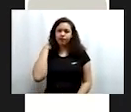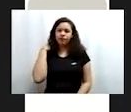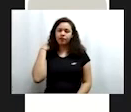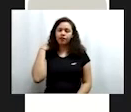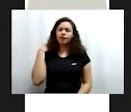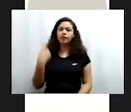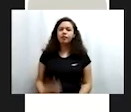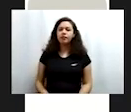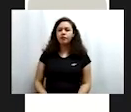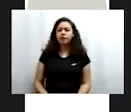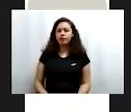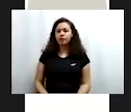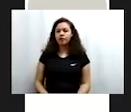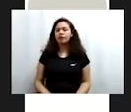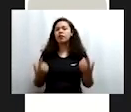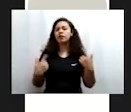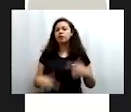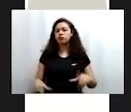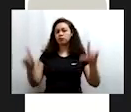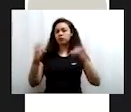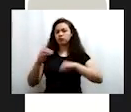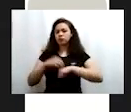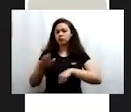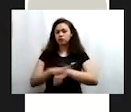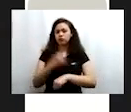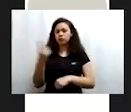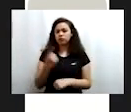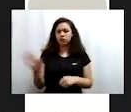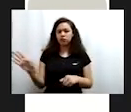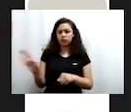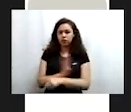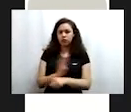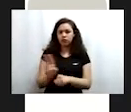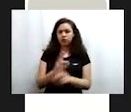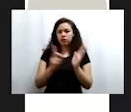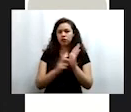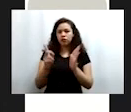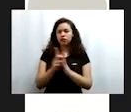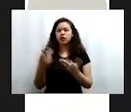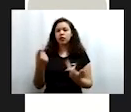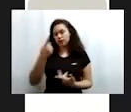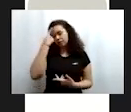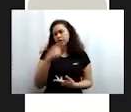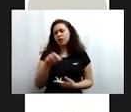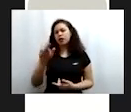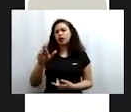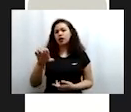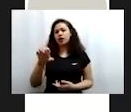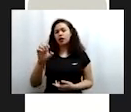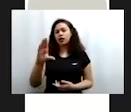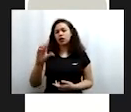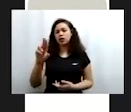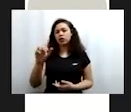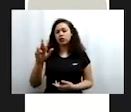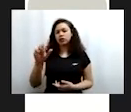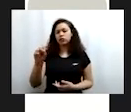¿Por qué pongo esta diapositiva que dice beneficios Departamento de Recursos Humanos? Porque no solamente